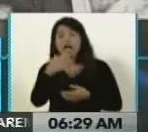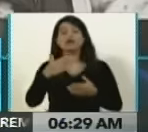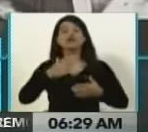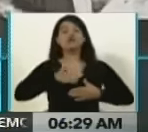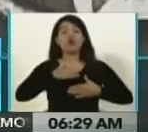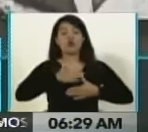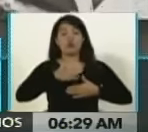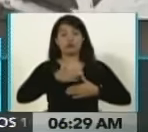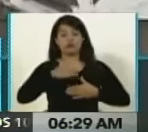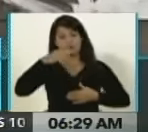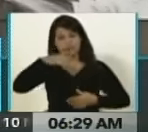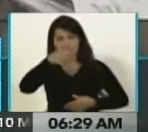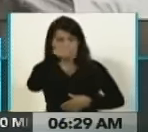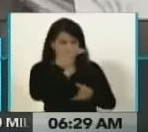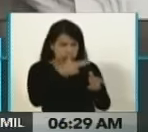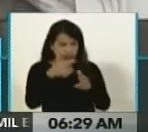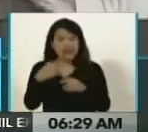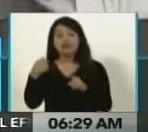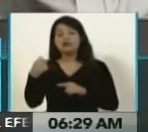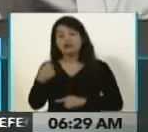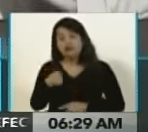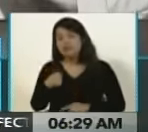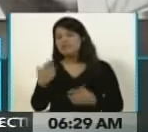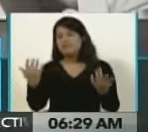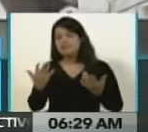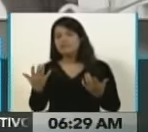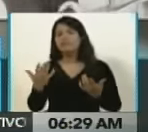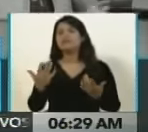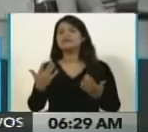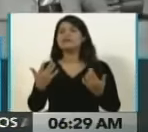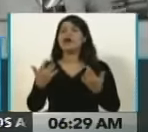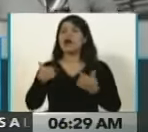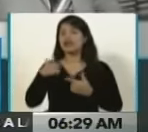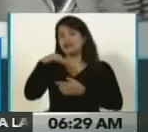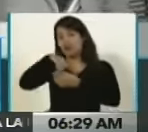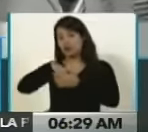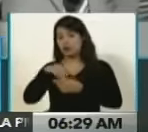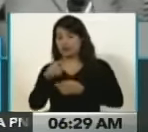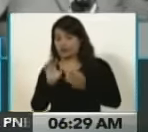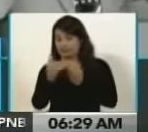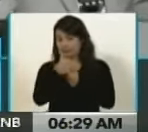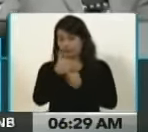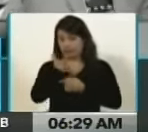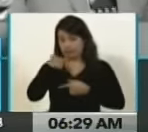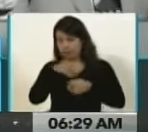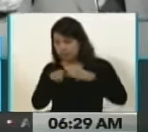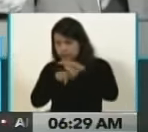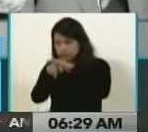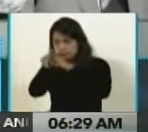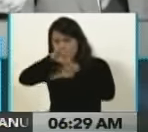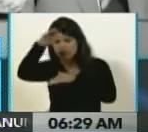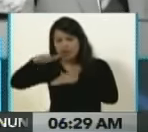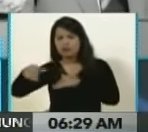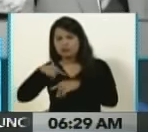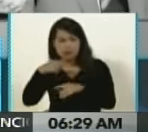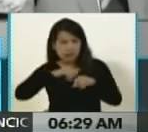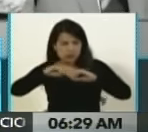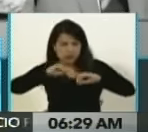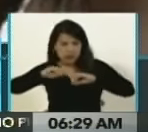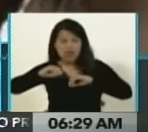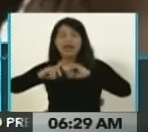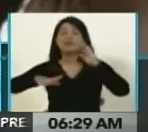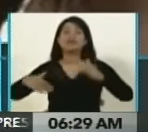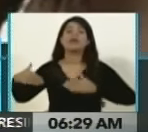organización precisamente de lo que luego fue el 23 de enero, ¿no? Nos conocemos luego, cuando cae Pérez Jiménez,